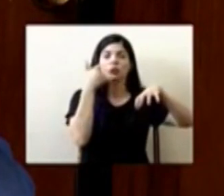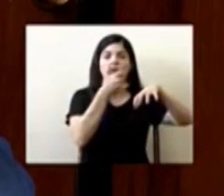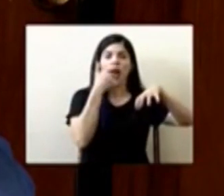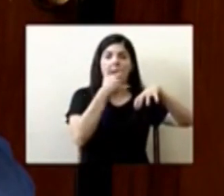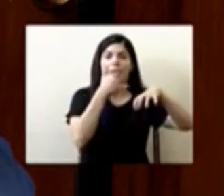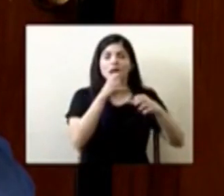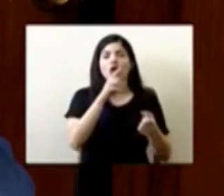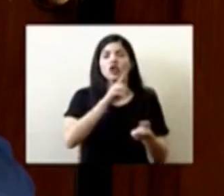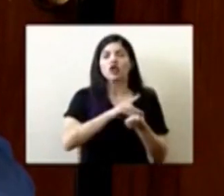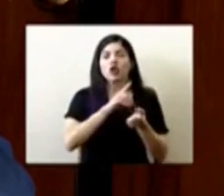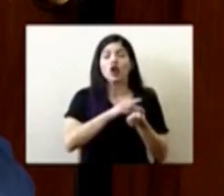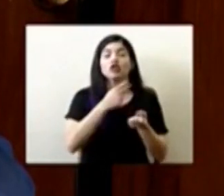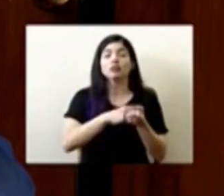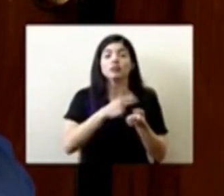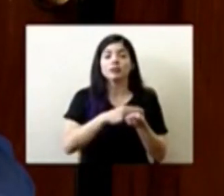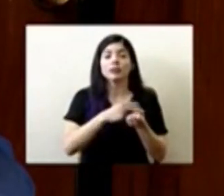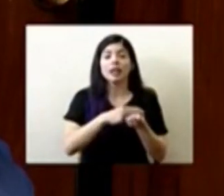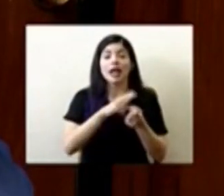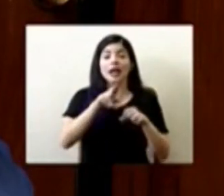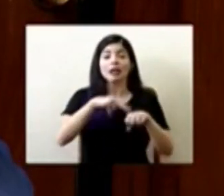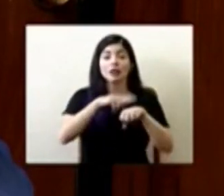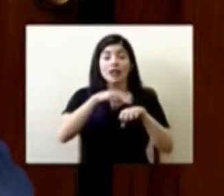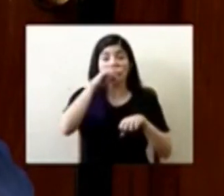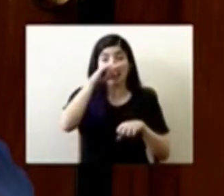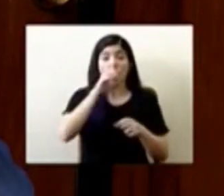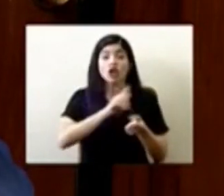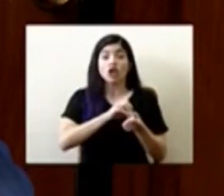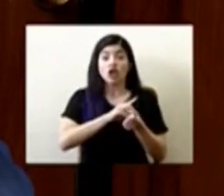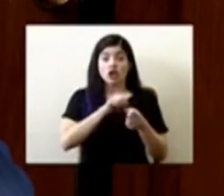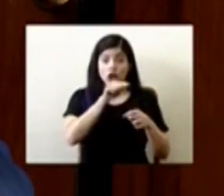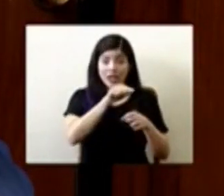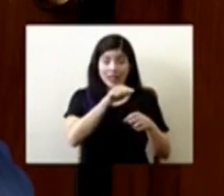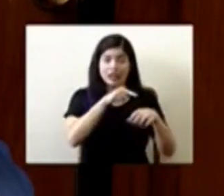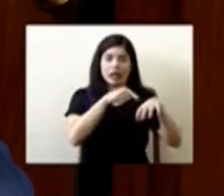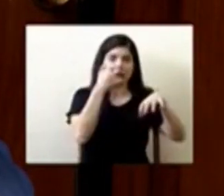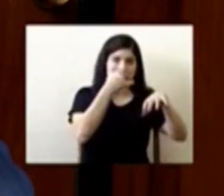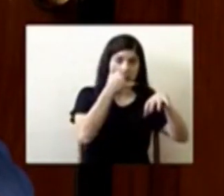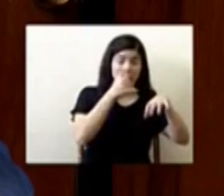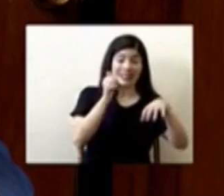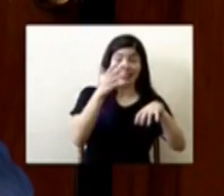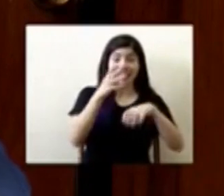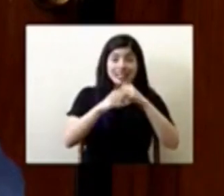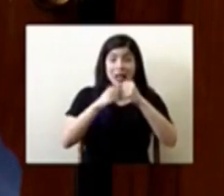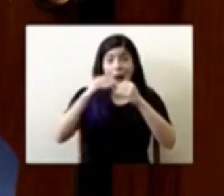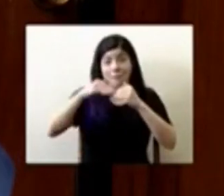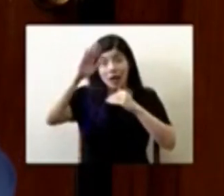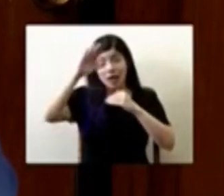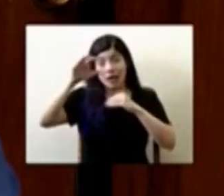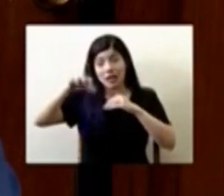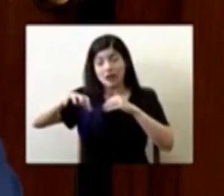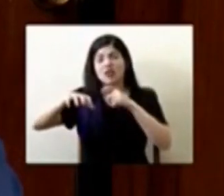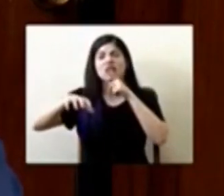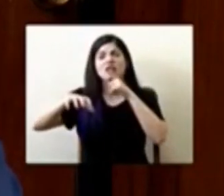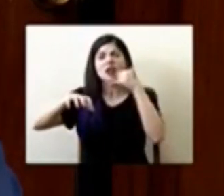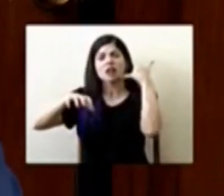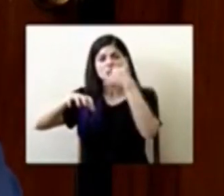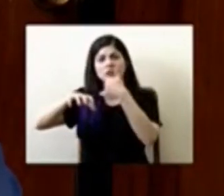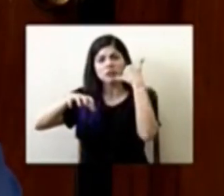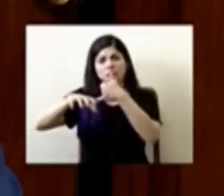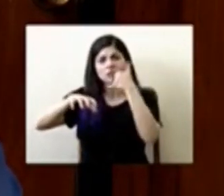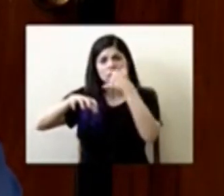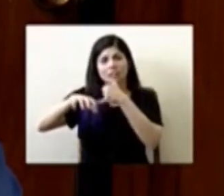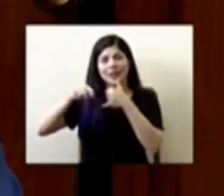pediatras del hospital nacional de niños y las personas mayores a esa edad están siendo contactadas